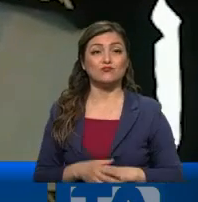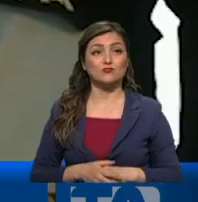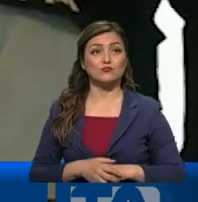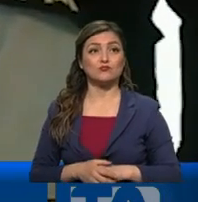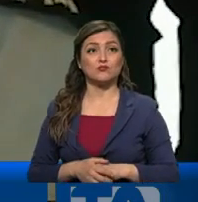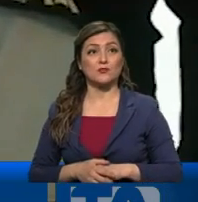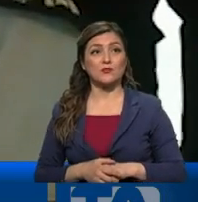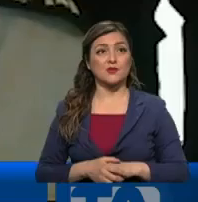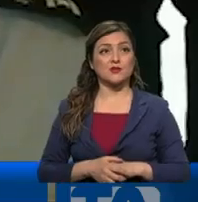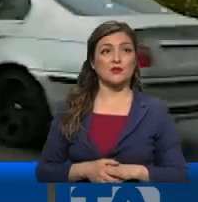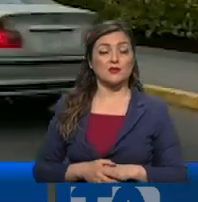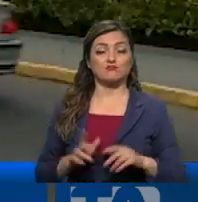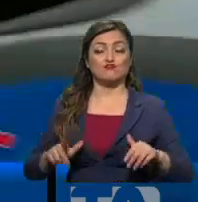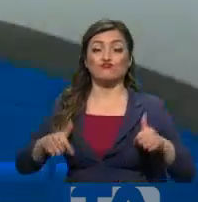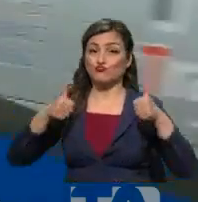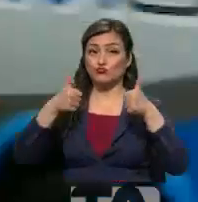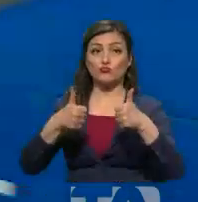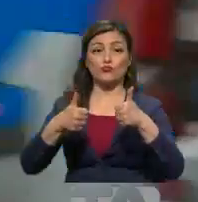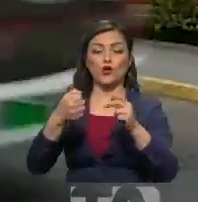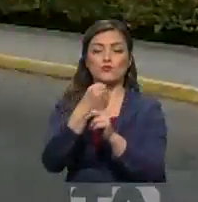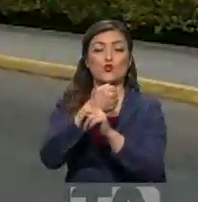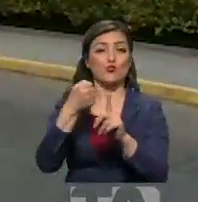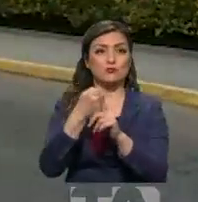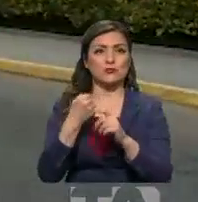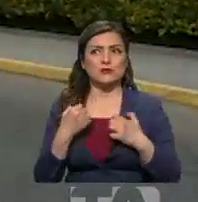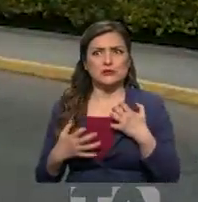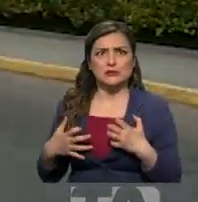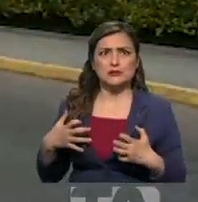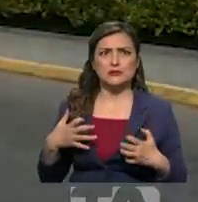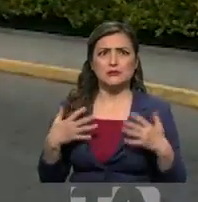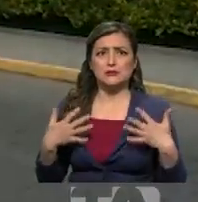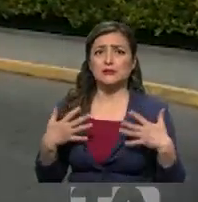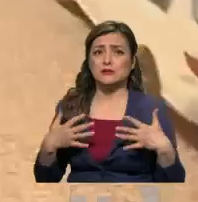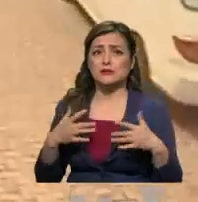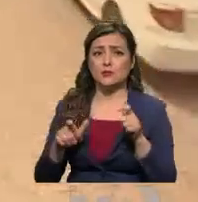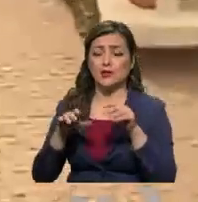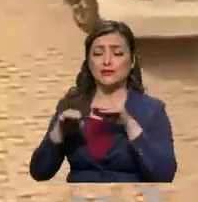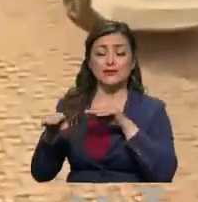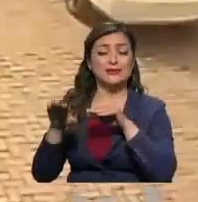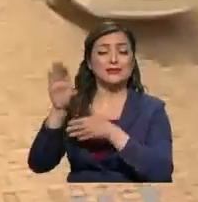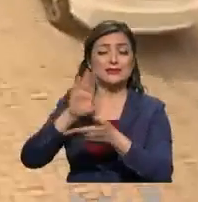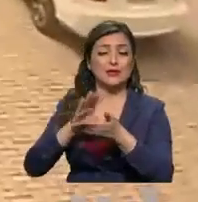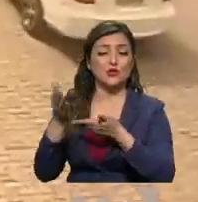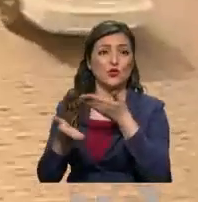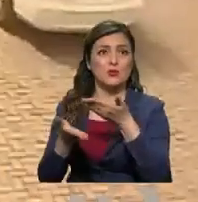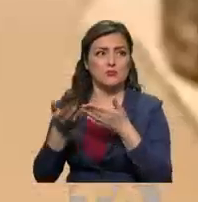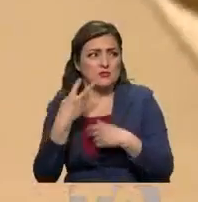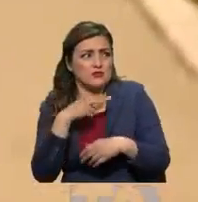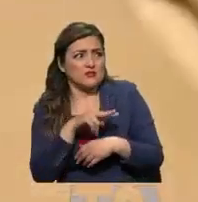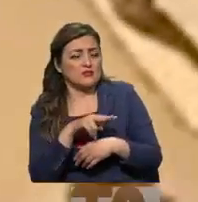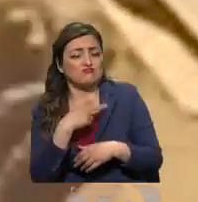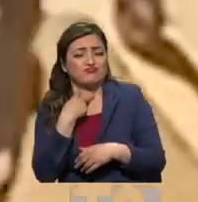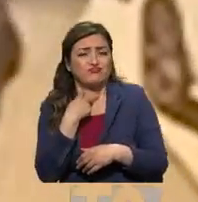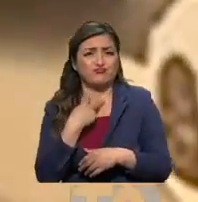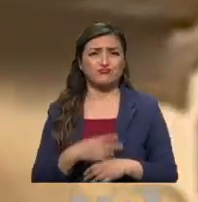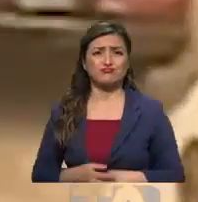mayor novedad con la persona. El hecho violento causó conmoción y pánico a los usuarios del centro comercial que se encontraban en el lugar.